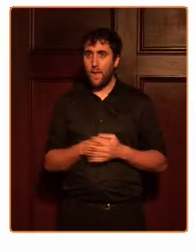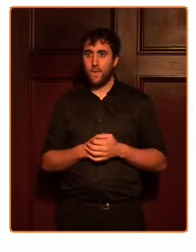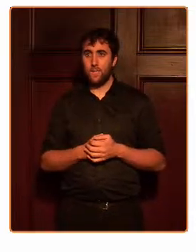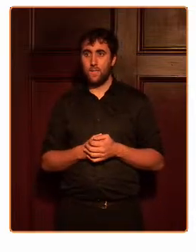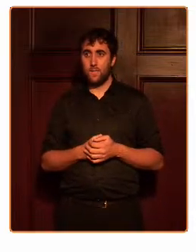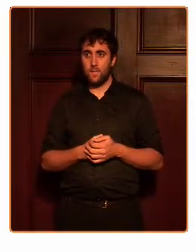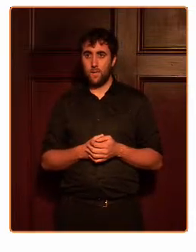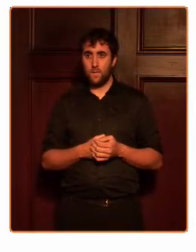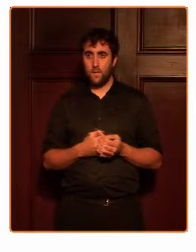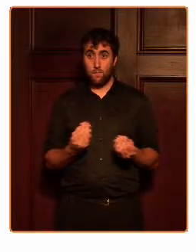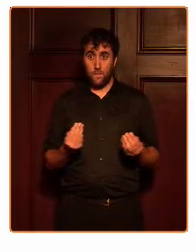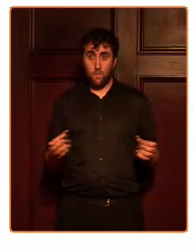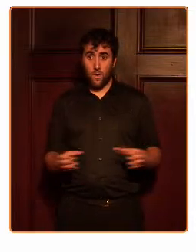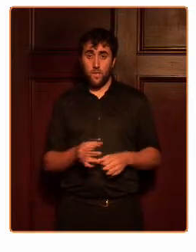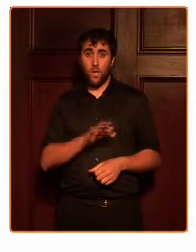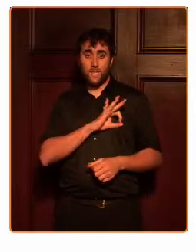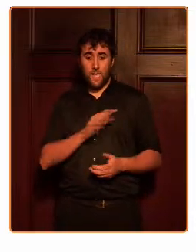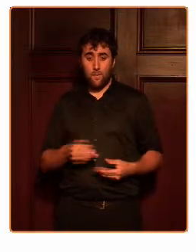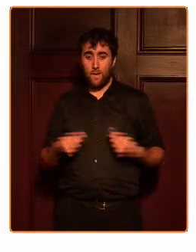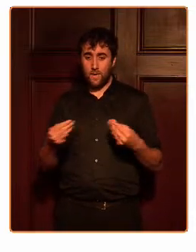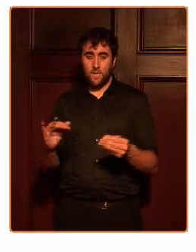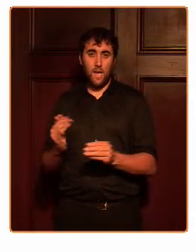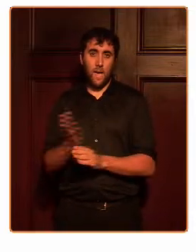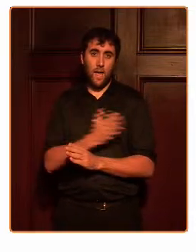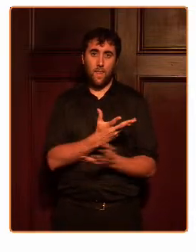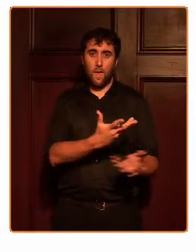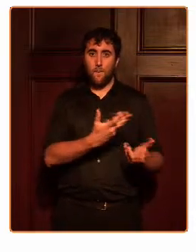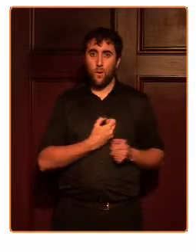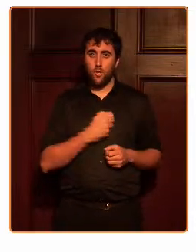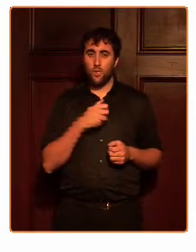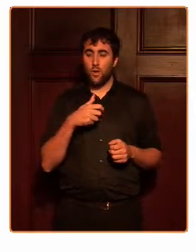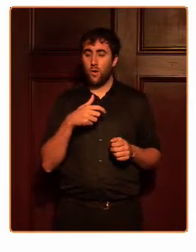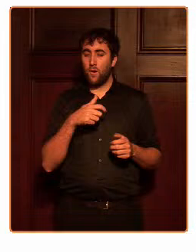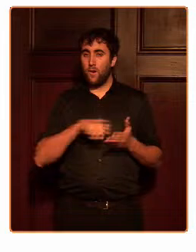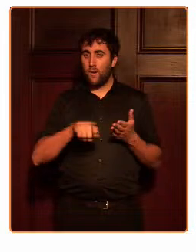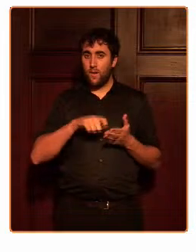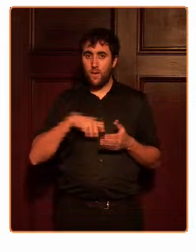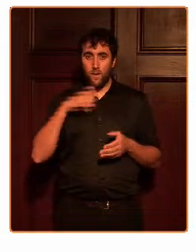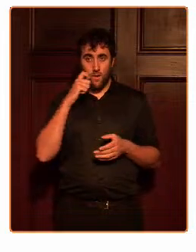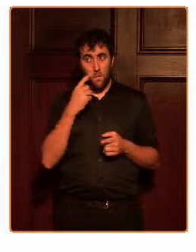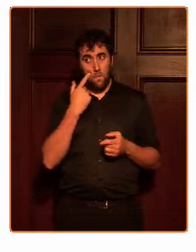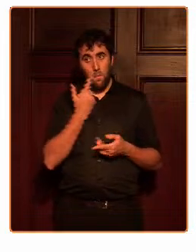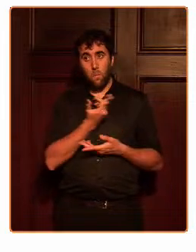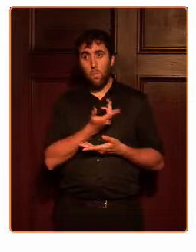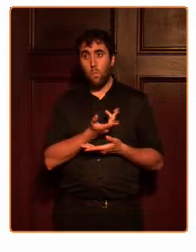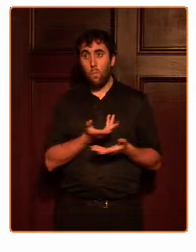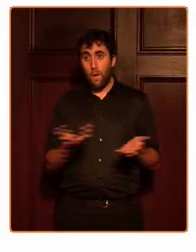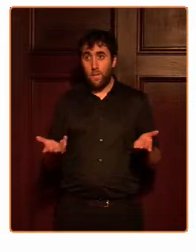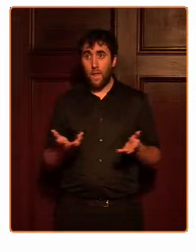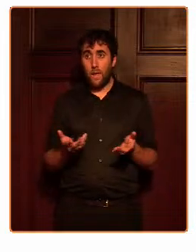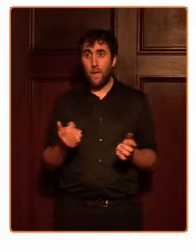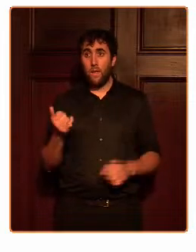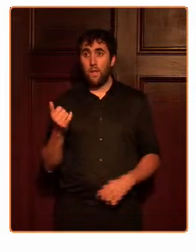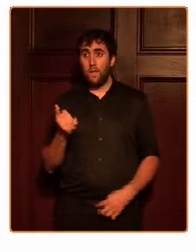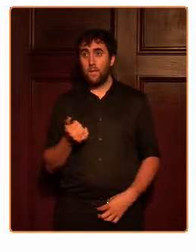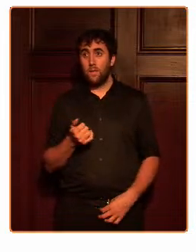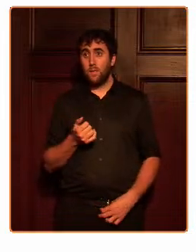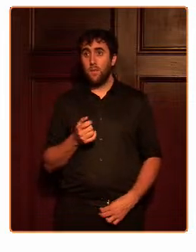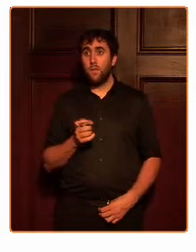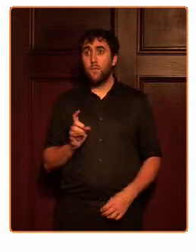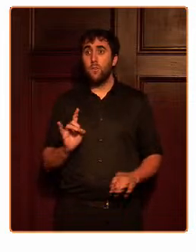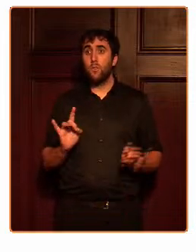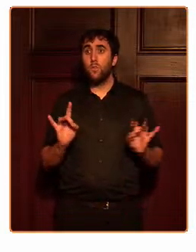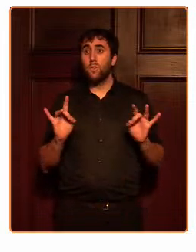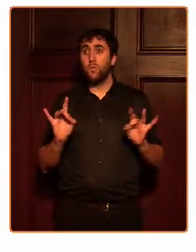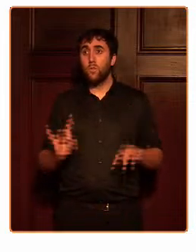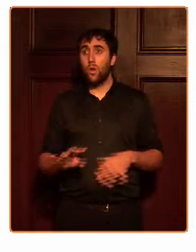entregan sus exámenes, etcétera? Y lo que muestra la evidencia es que solamente